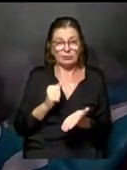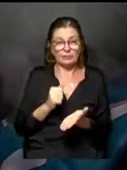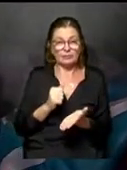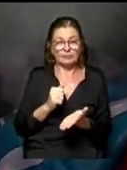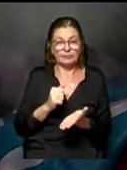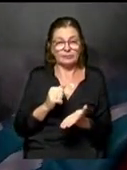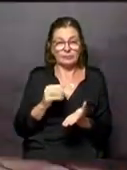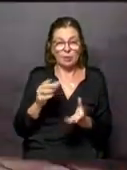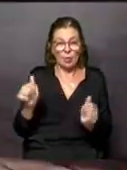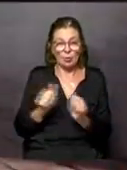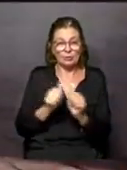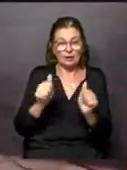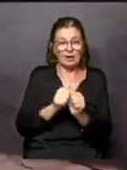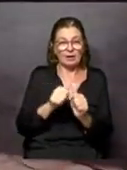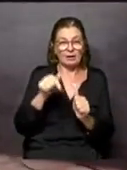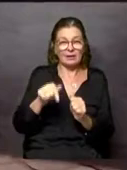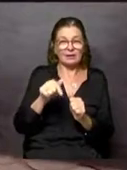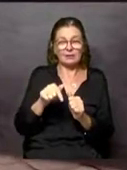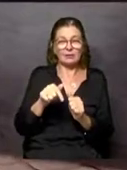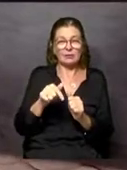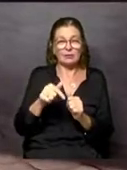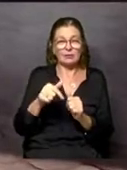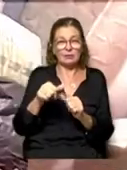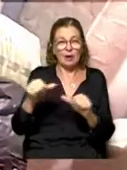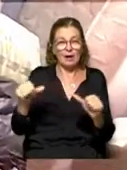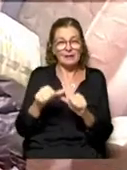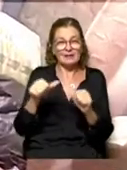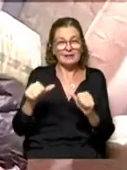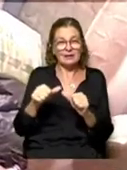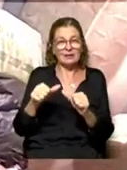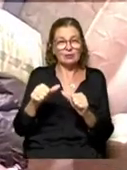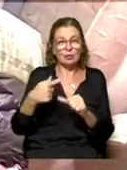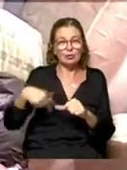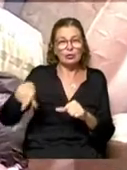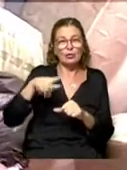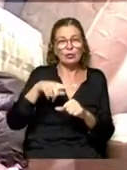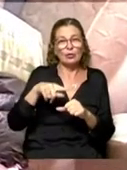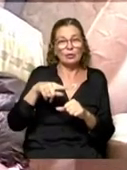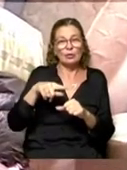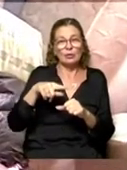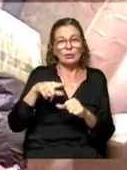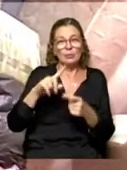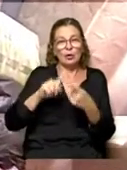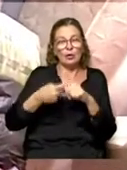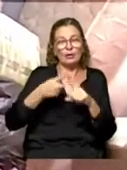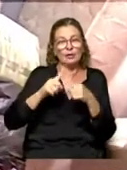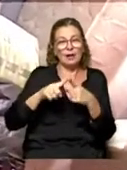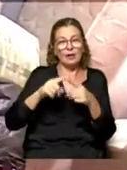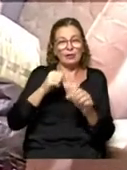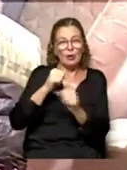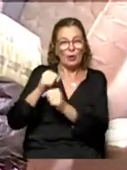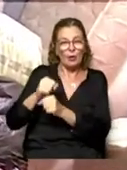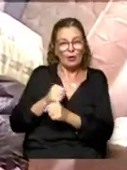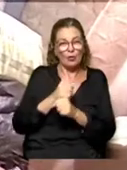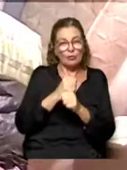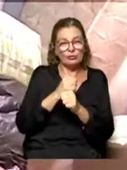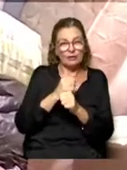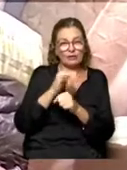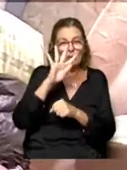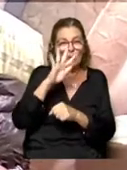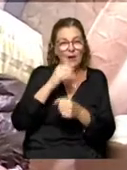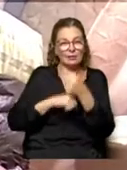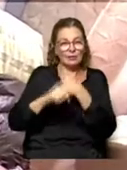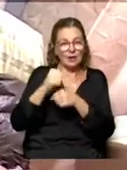lo que hemos recolectado. Esto es algo que venimos haciendo nosotros como Coordinadora Popular y Solidaria hace